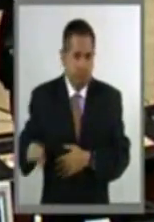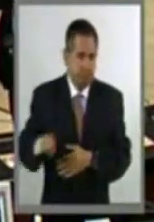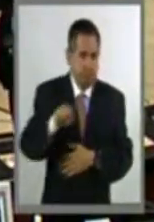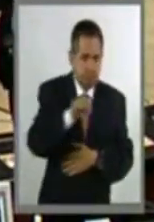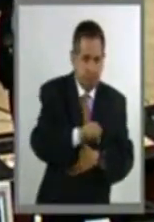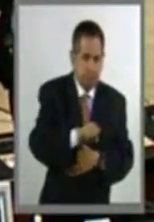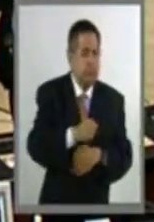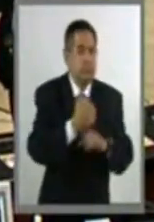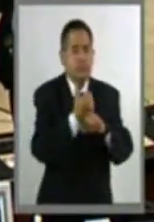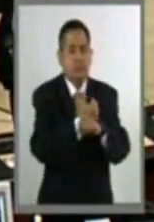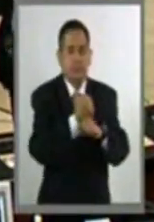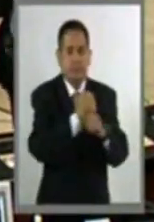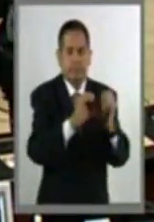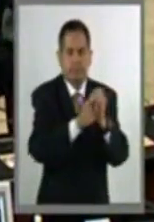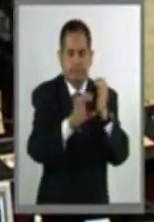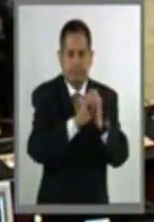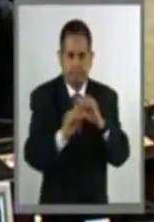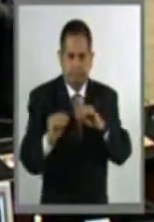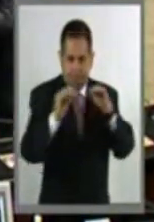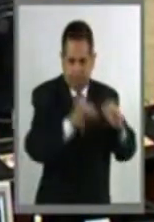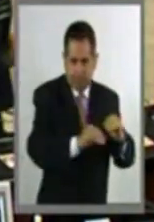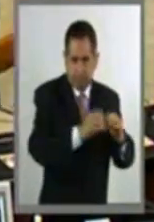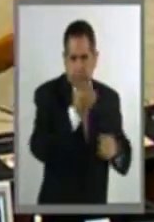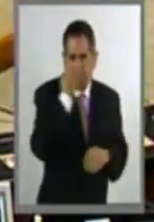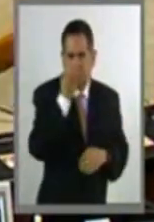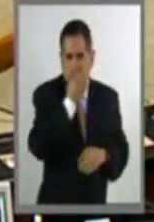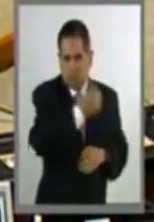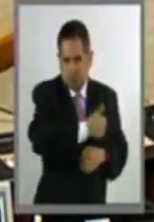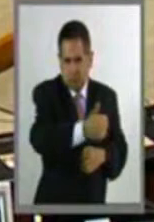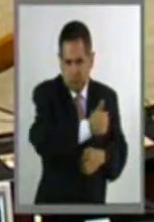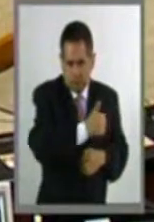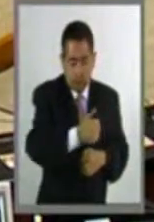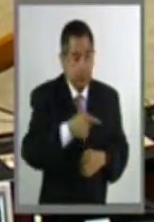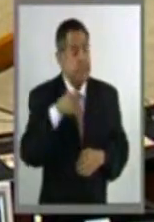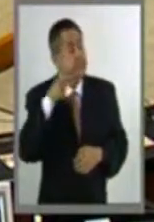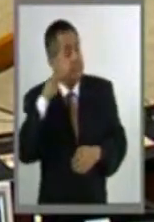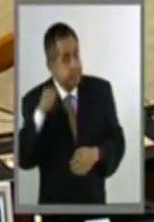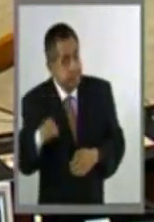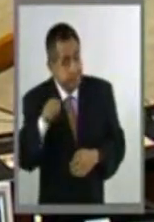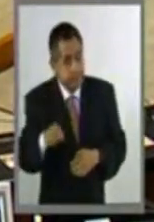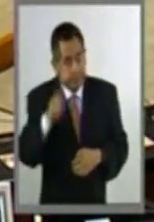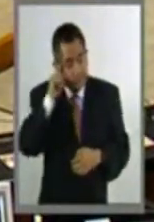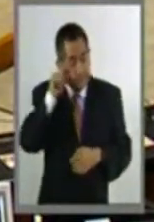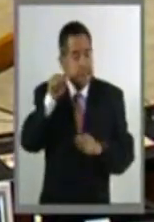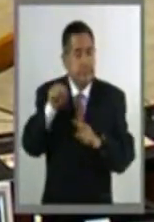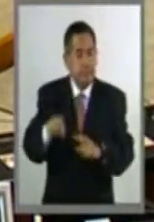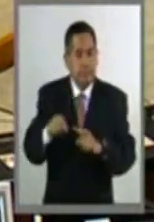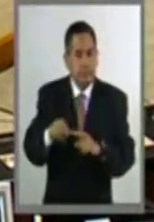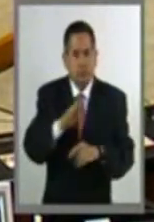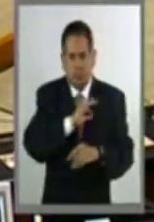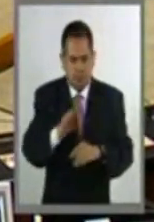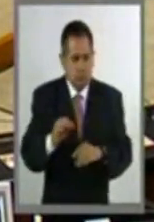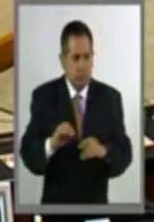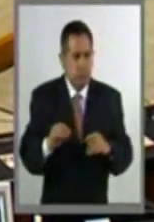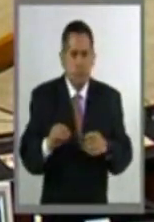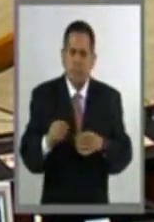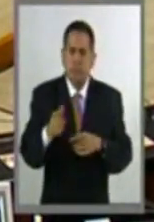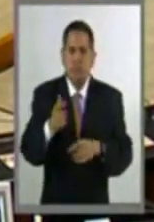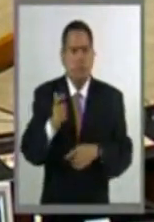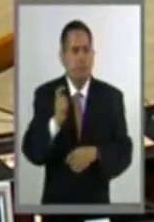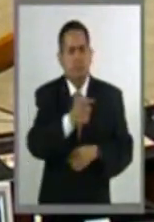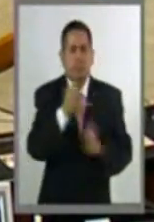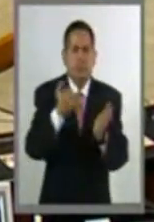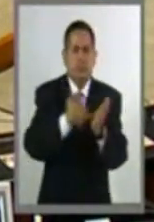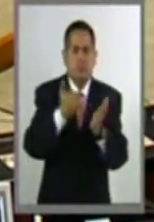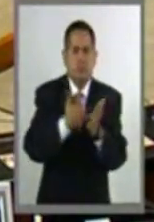en el transporte público o en el transporte escolar. Y a estas personas, en exclusiva, se les puede aplicar la deducción de